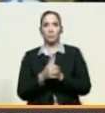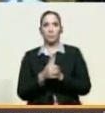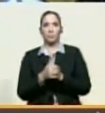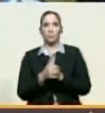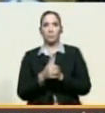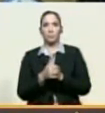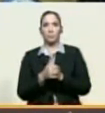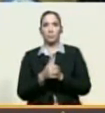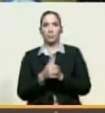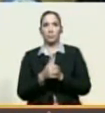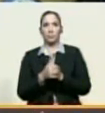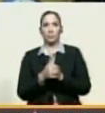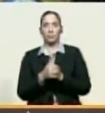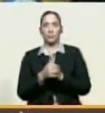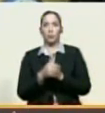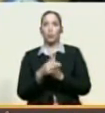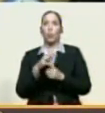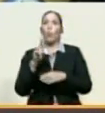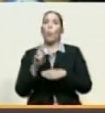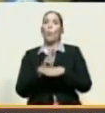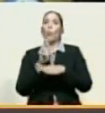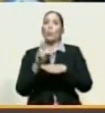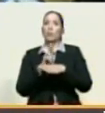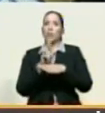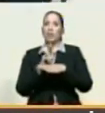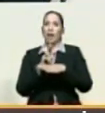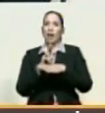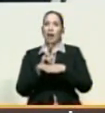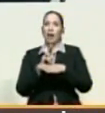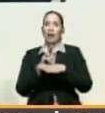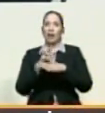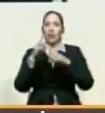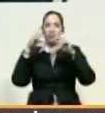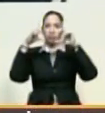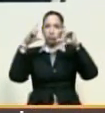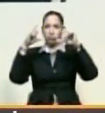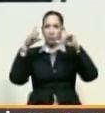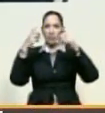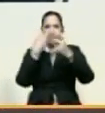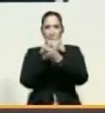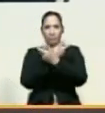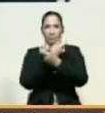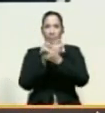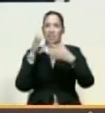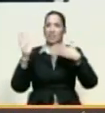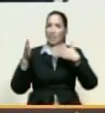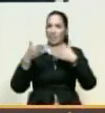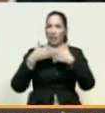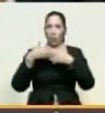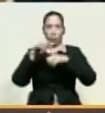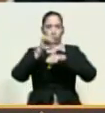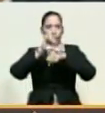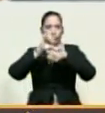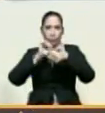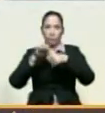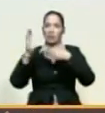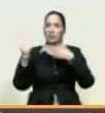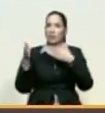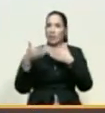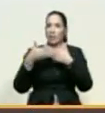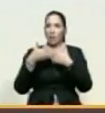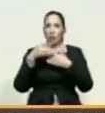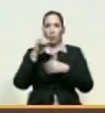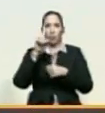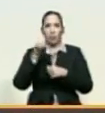la unidad de radiología cerrada. Encontramos los quirófanos cerrados, además con